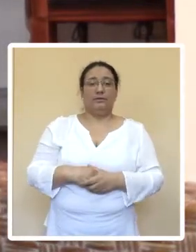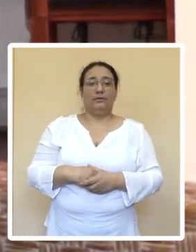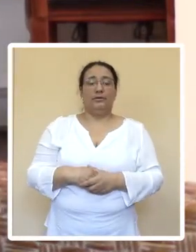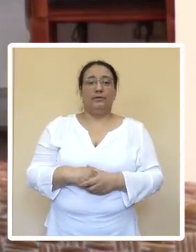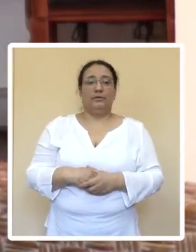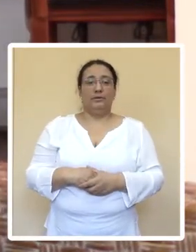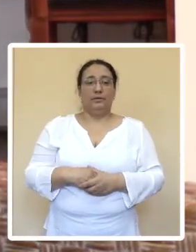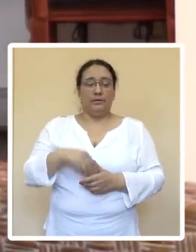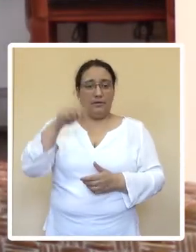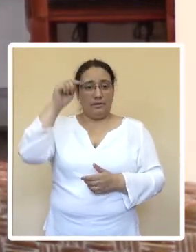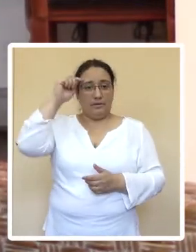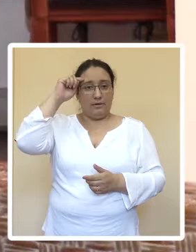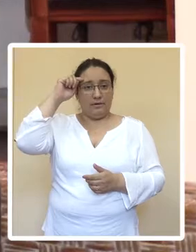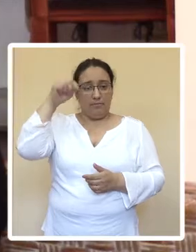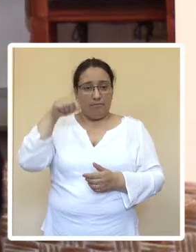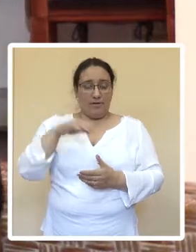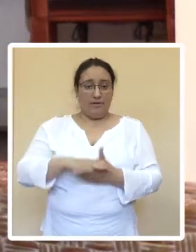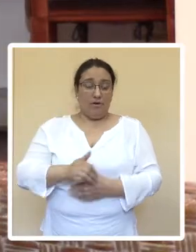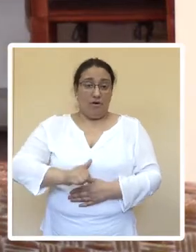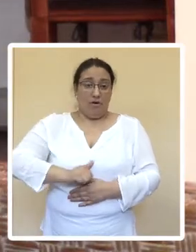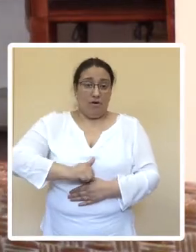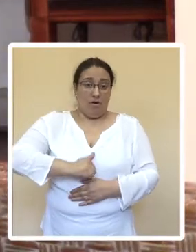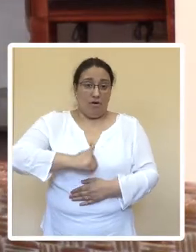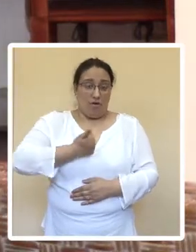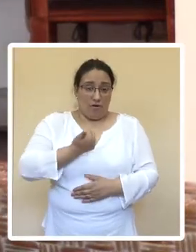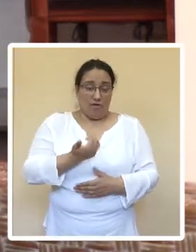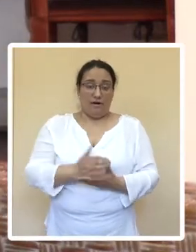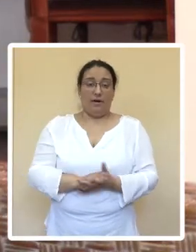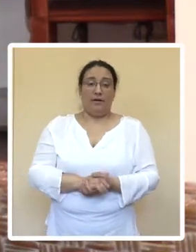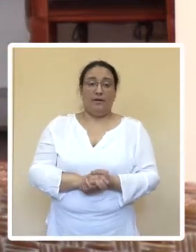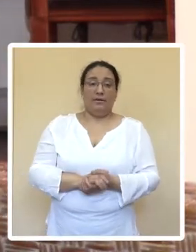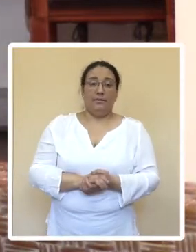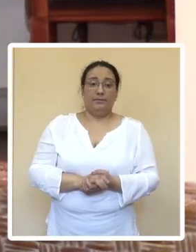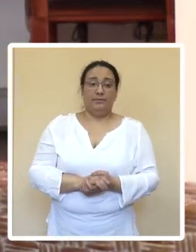jóvenes, depende de ustedes,